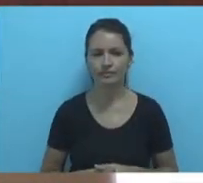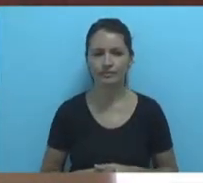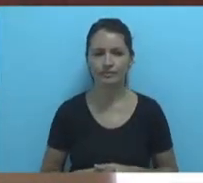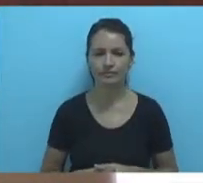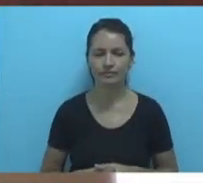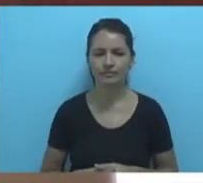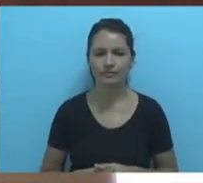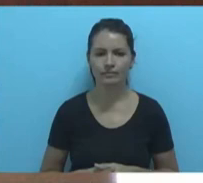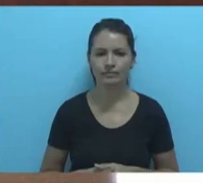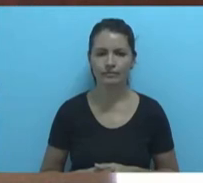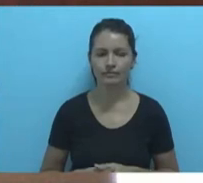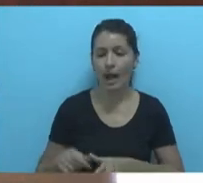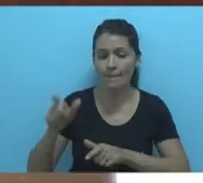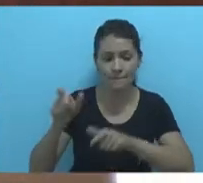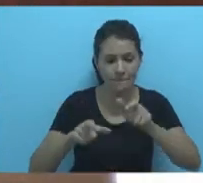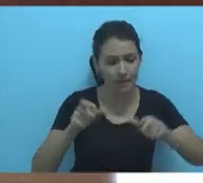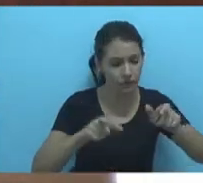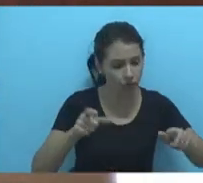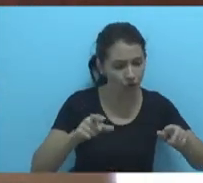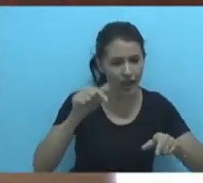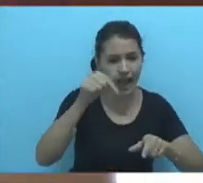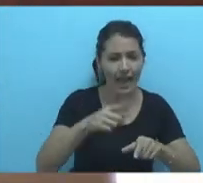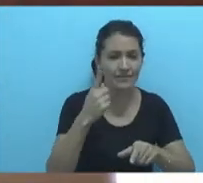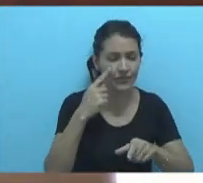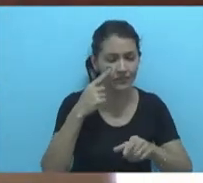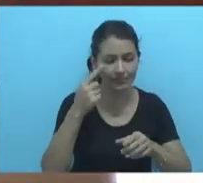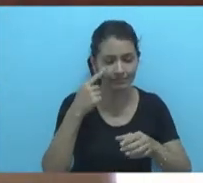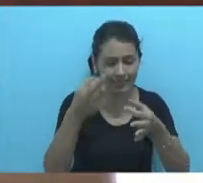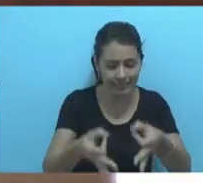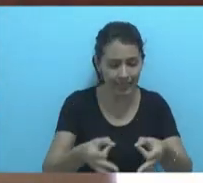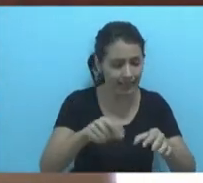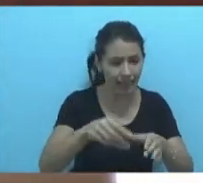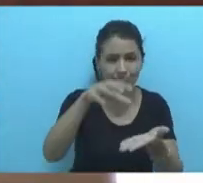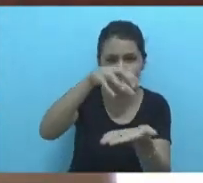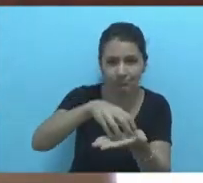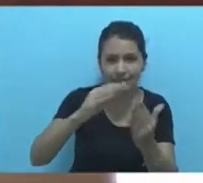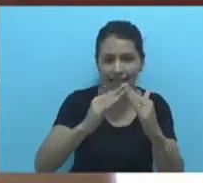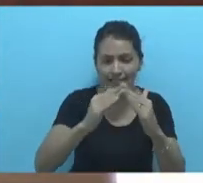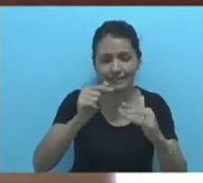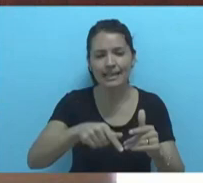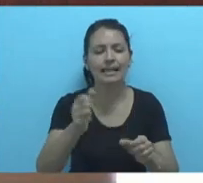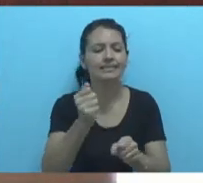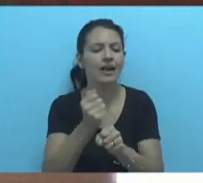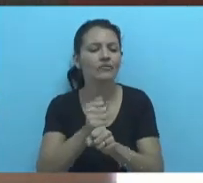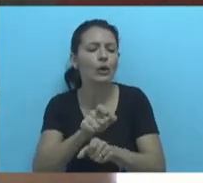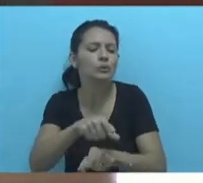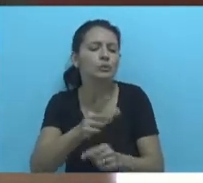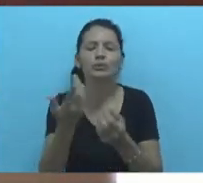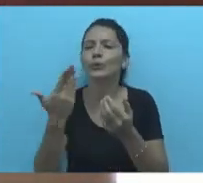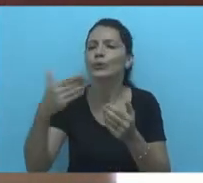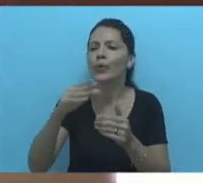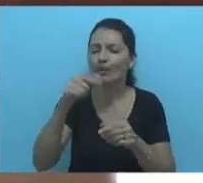el interés de las personas que habitan en las islas al momento de la sanción de la ley y de las actividades que estos